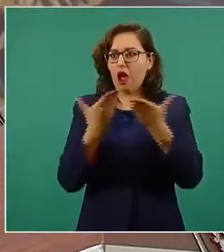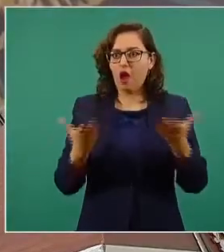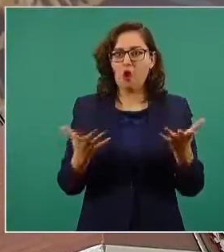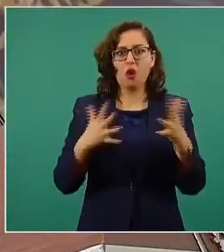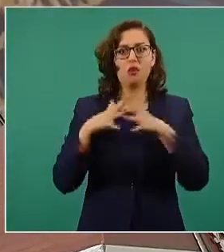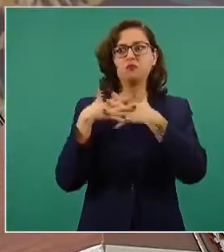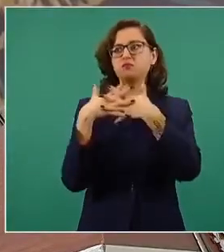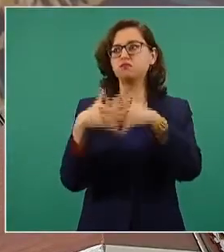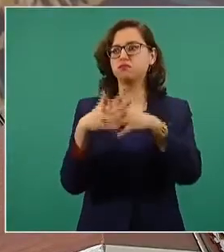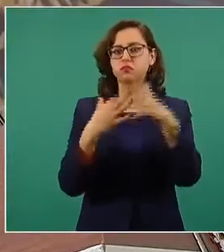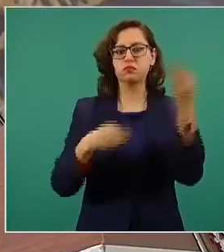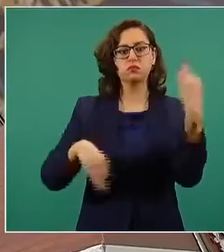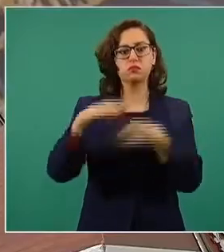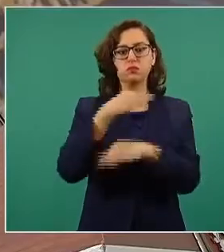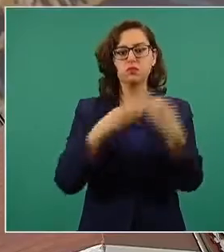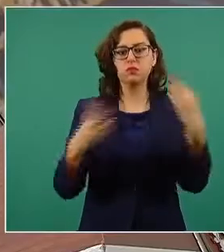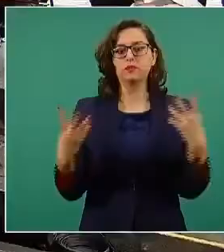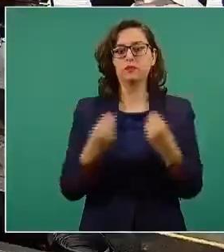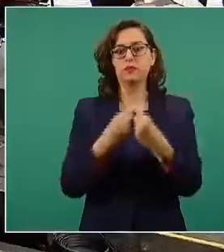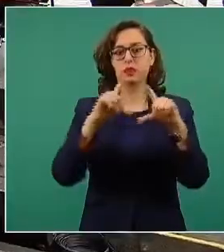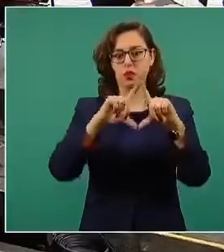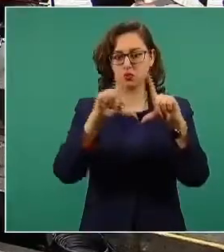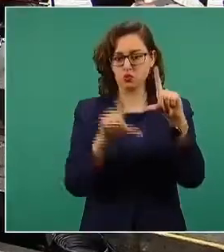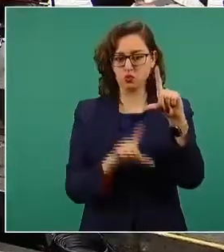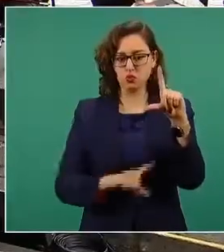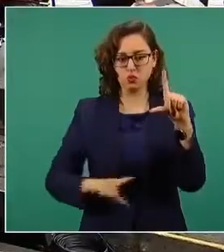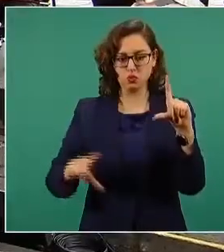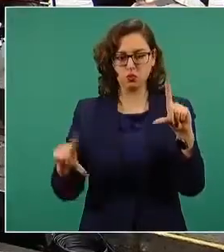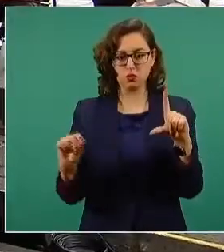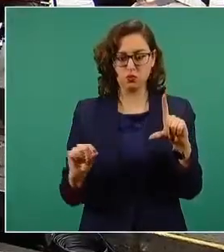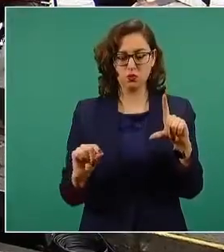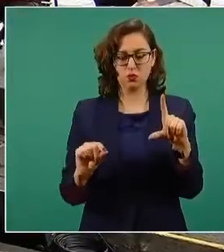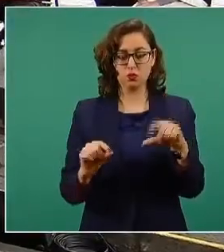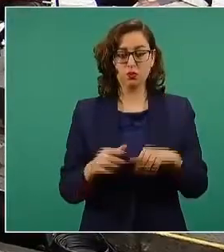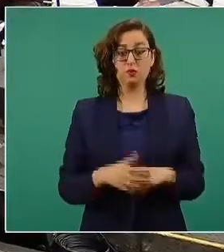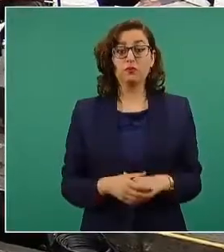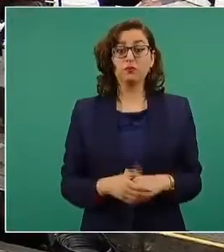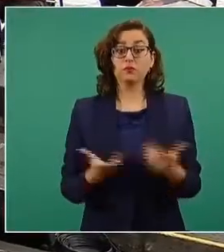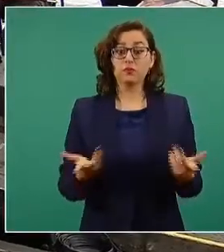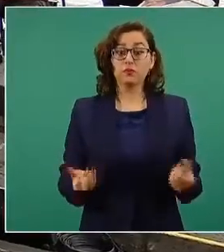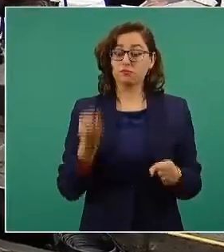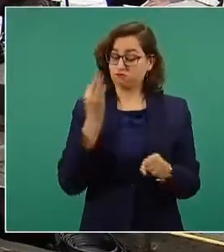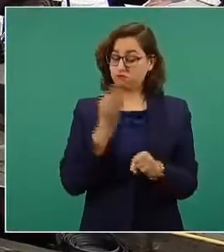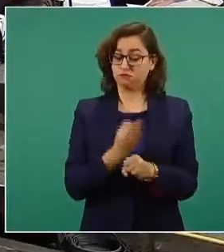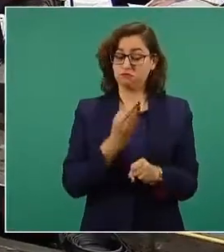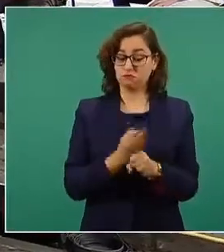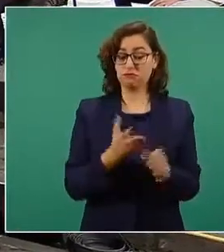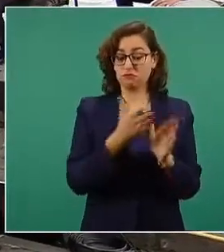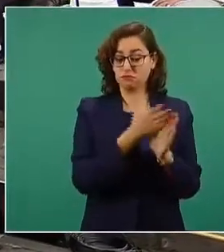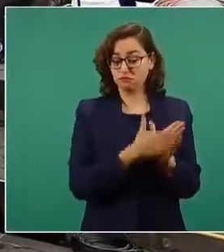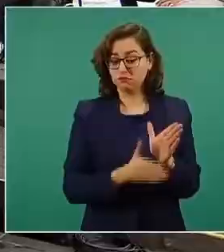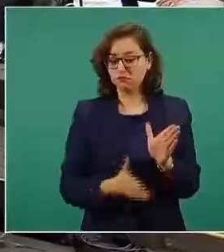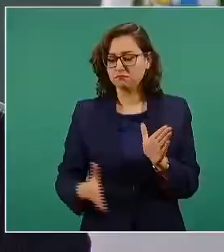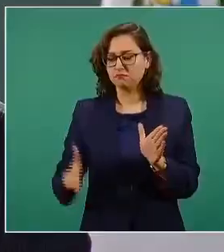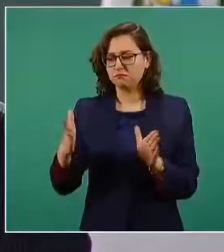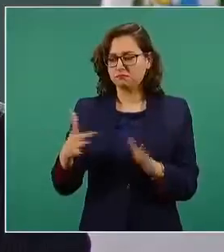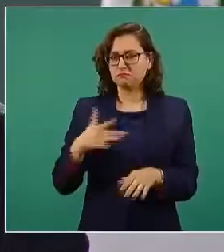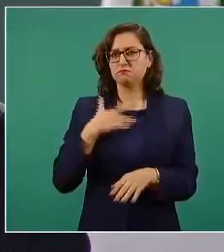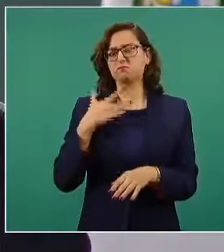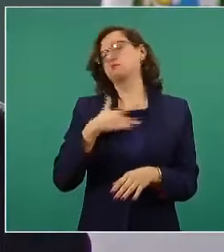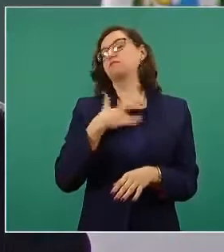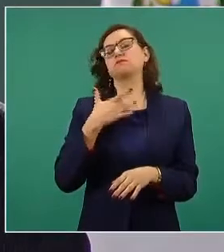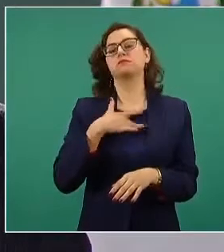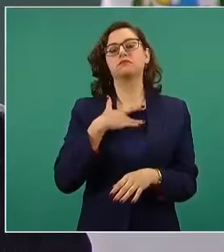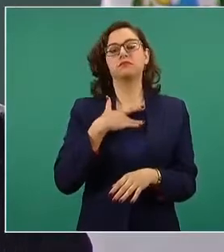Y la mejor manera de terminar esta era cuenta el aforismo